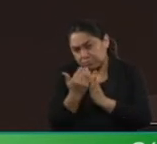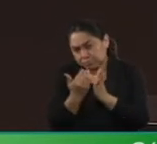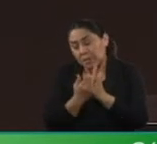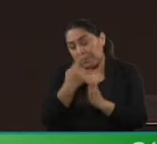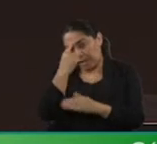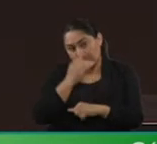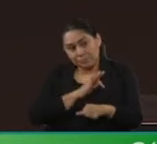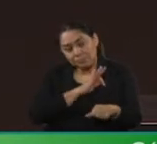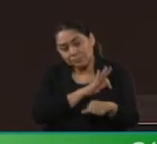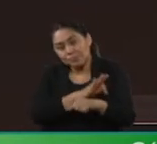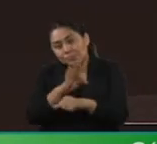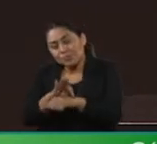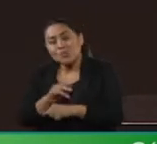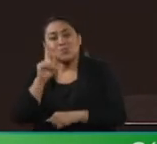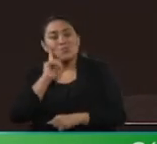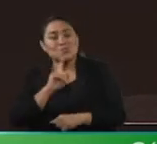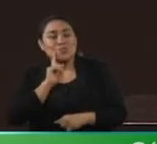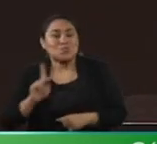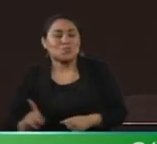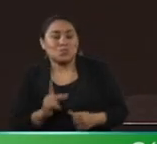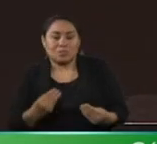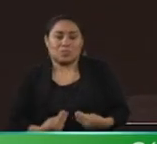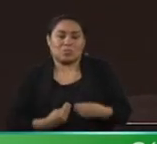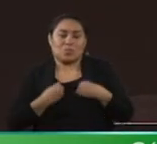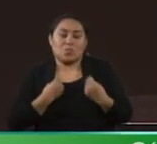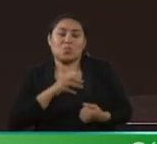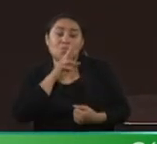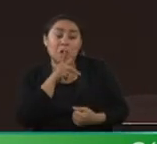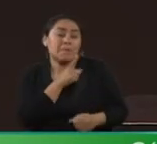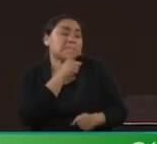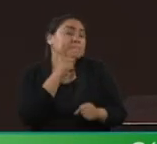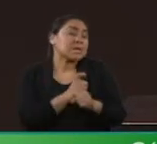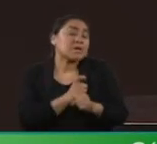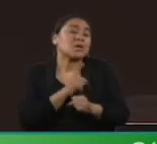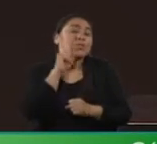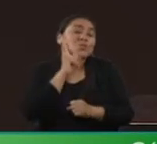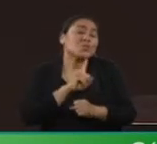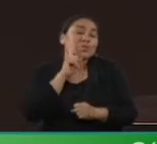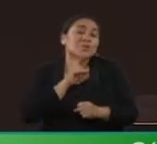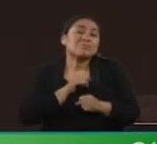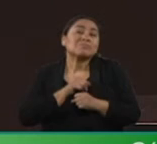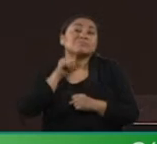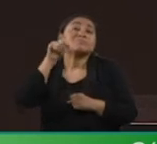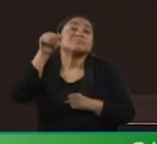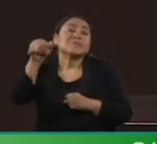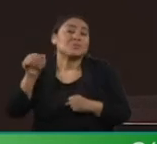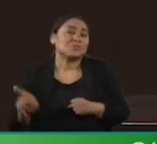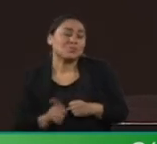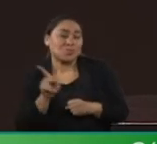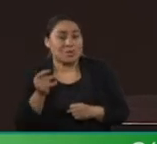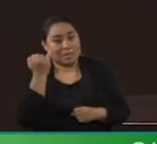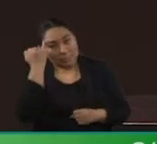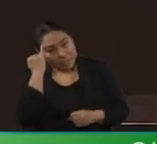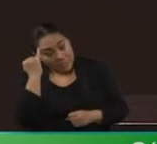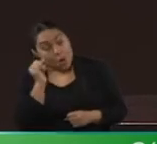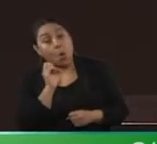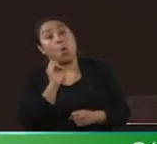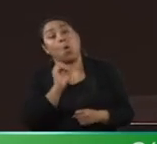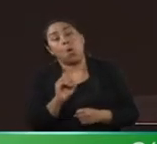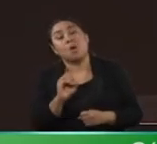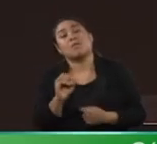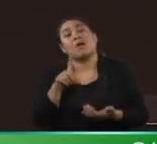la vida de las mujeres rurales, especialmente de aquellas que viven en comunidades indígenas o tienen